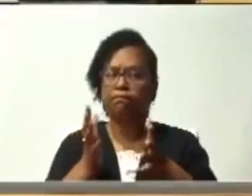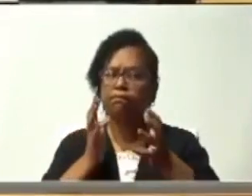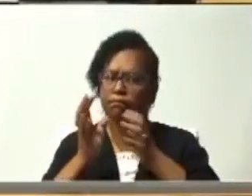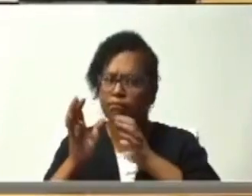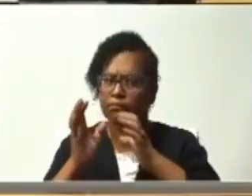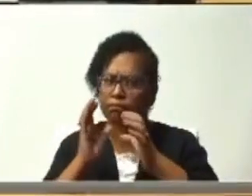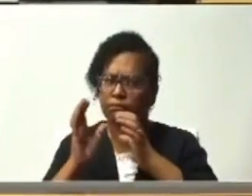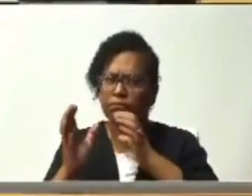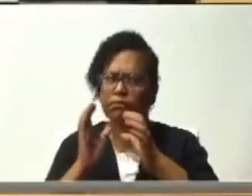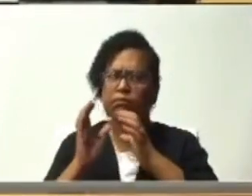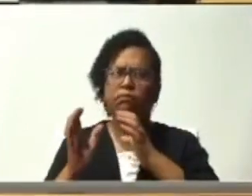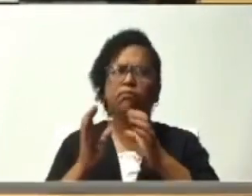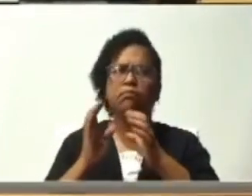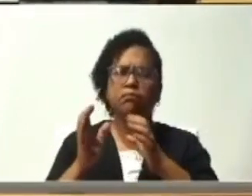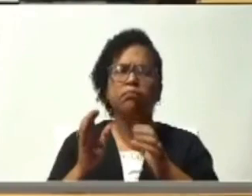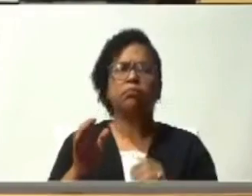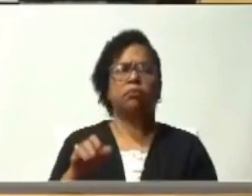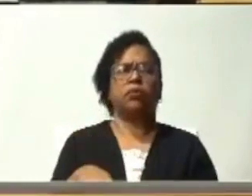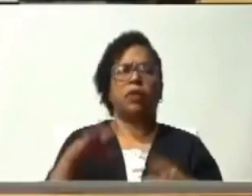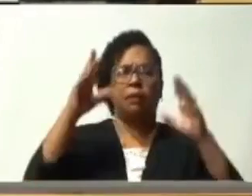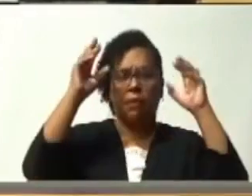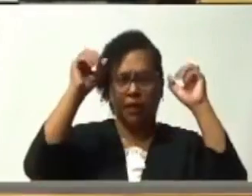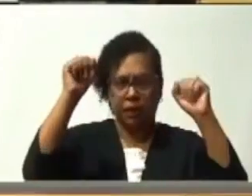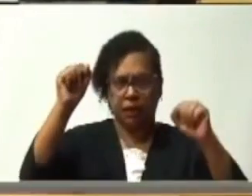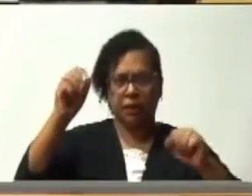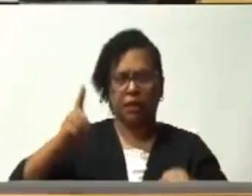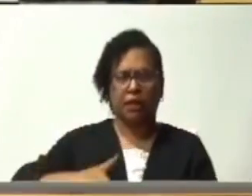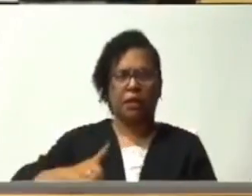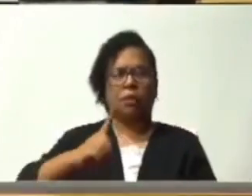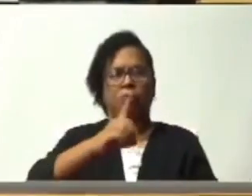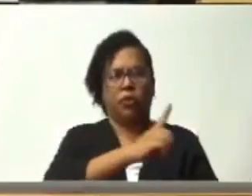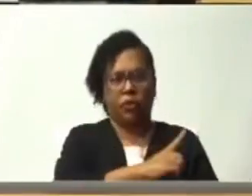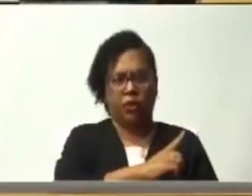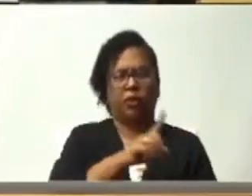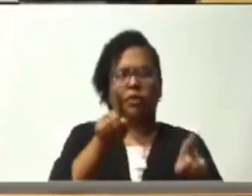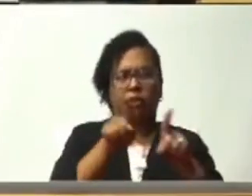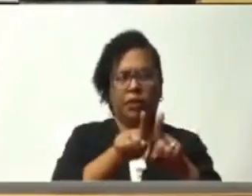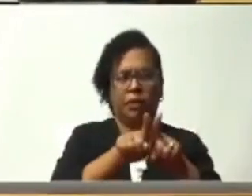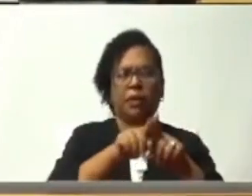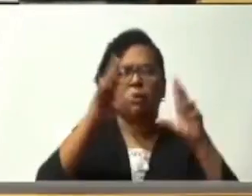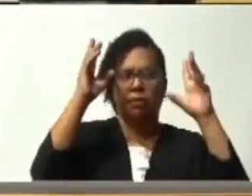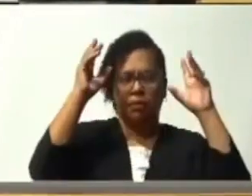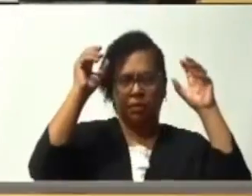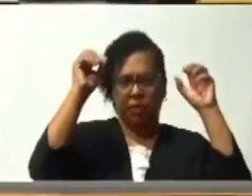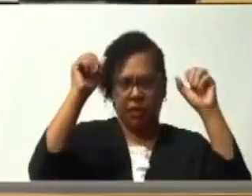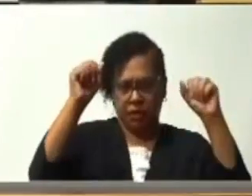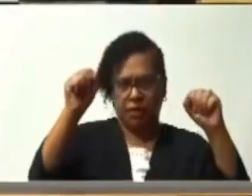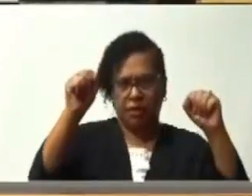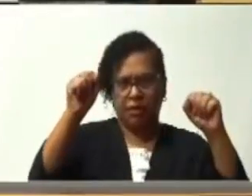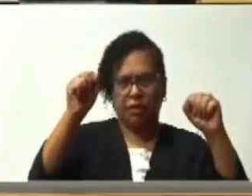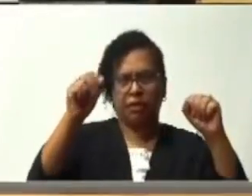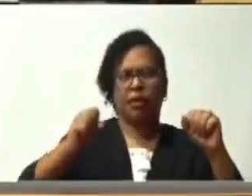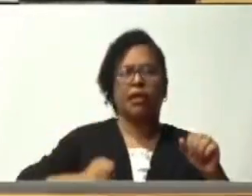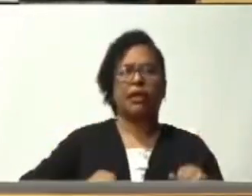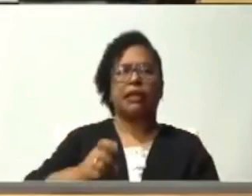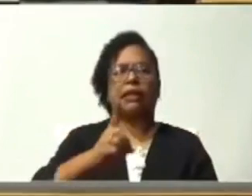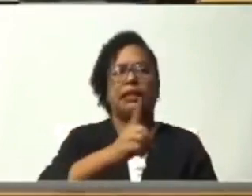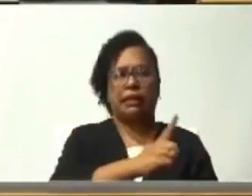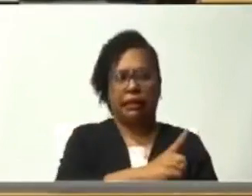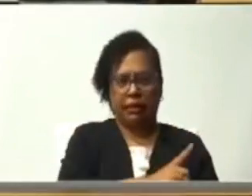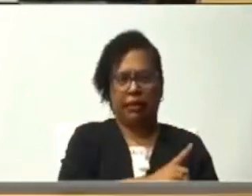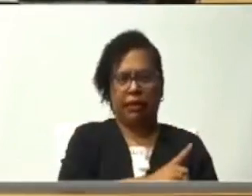propio hemos hecho con el presidente del Senado para solicitar, y hemos hablado con algunos voceros, para